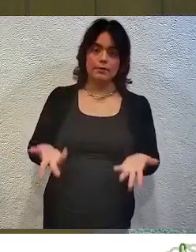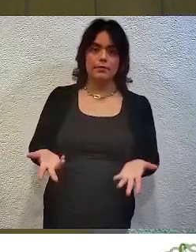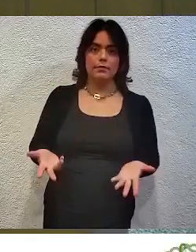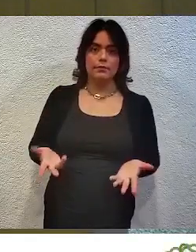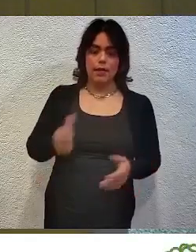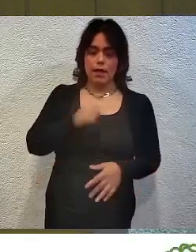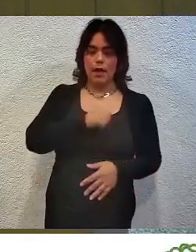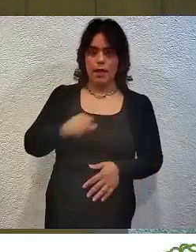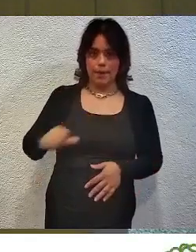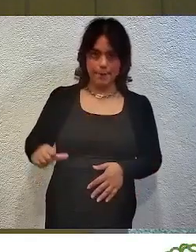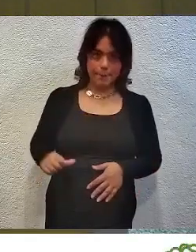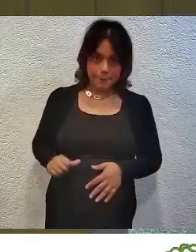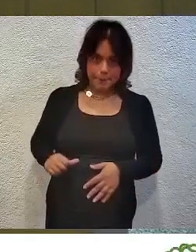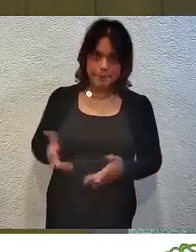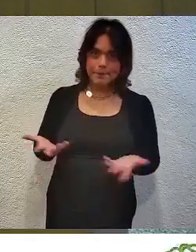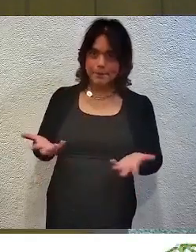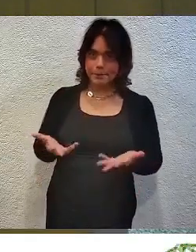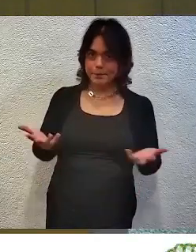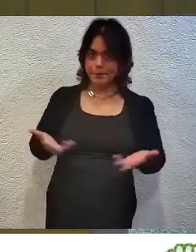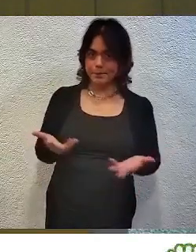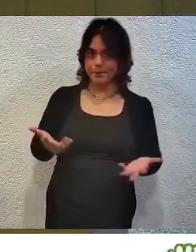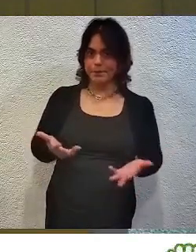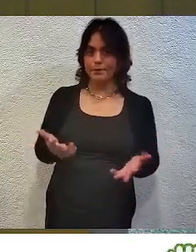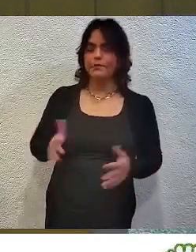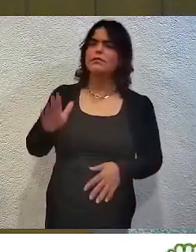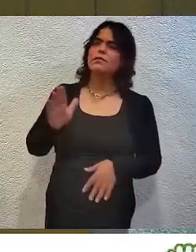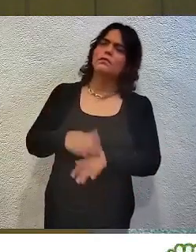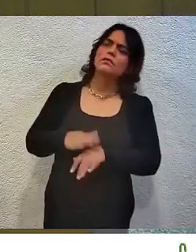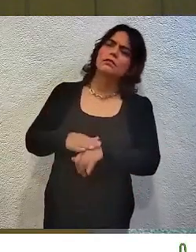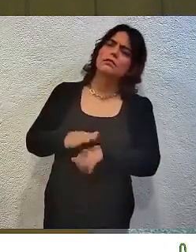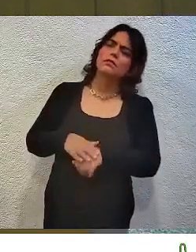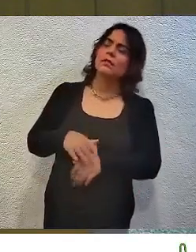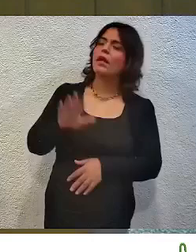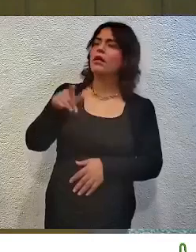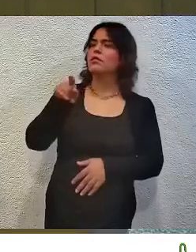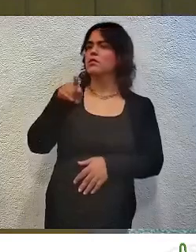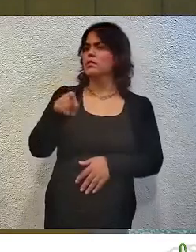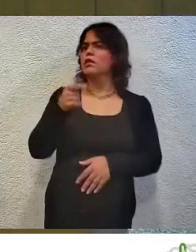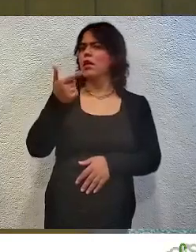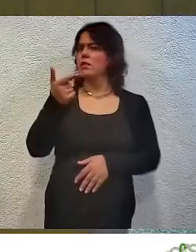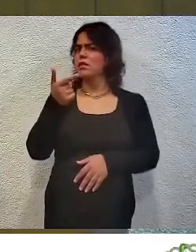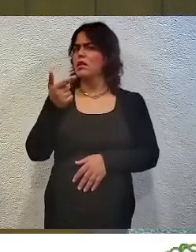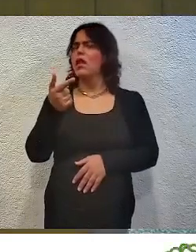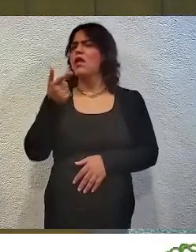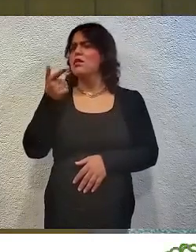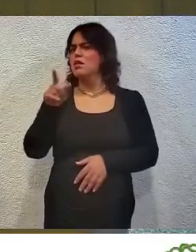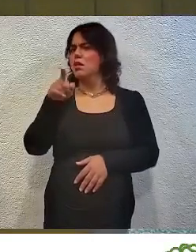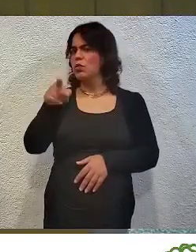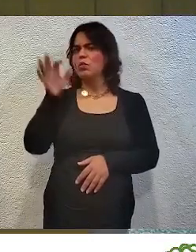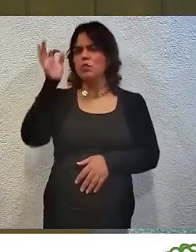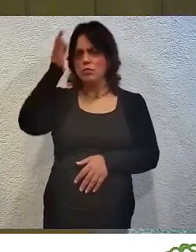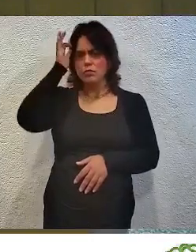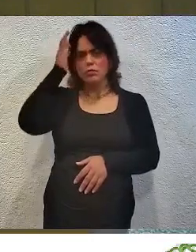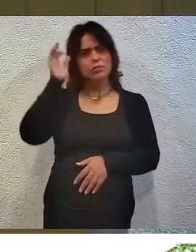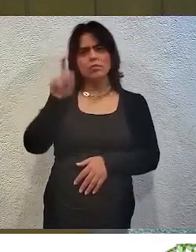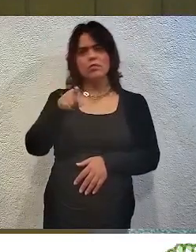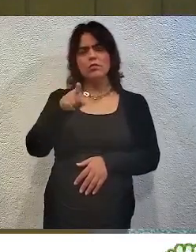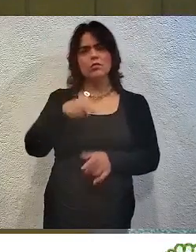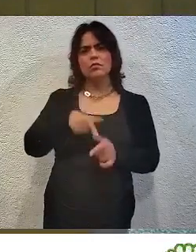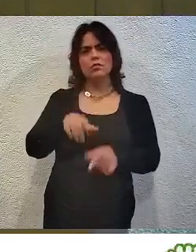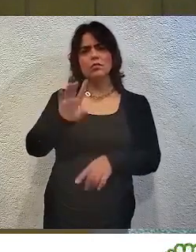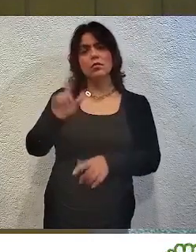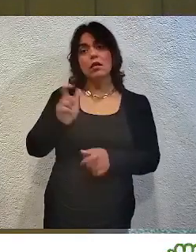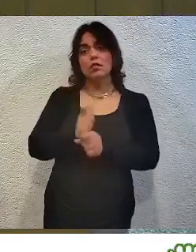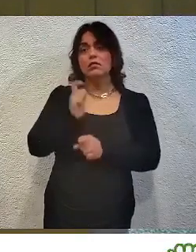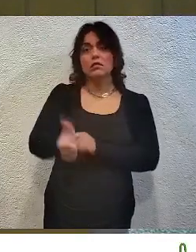ayuntamiento le señala al 7º regidor de que ya no le puede seguir pagando